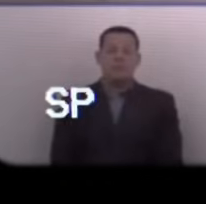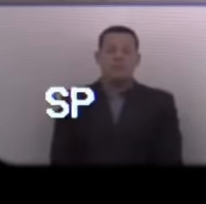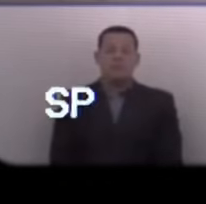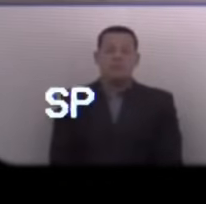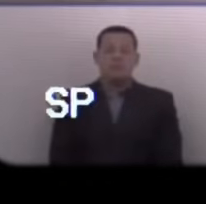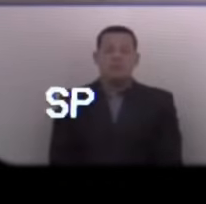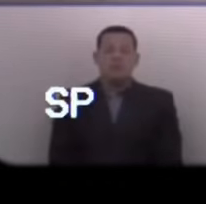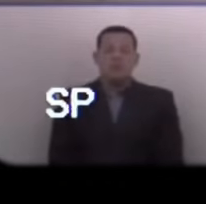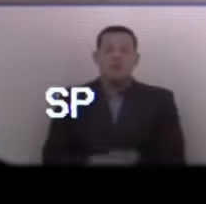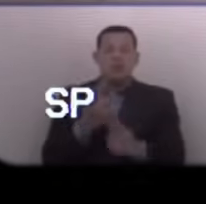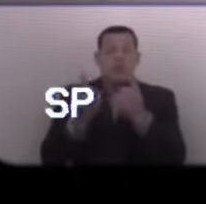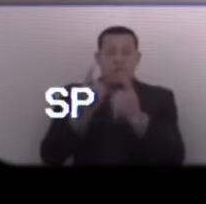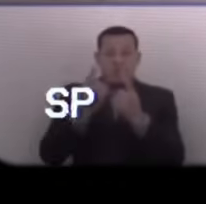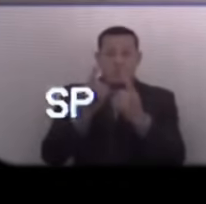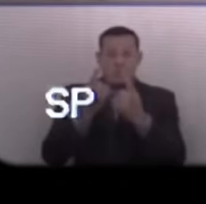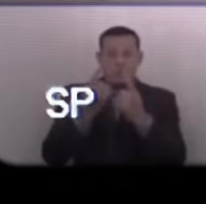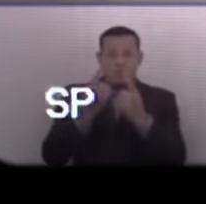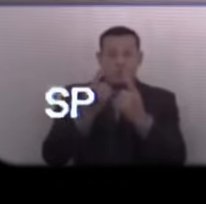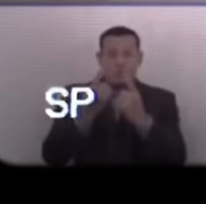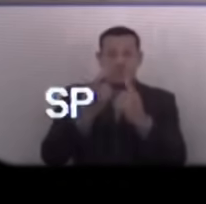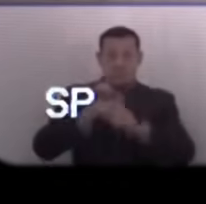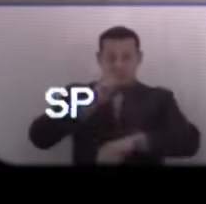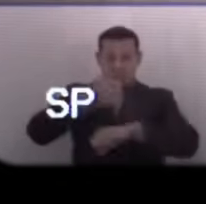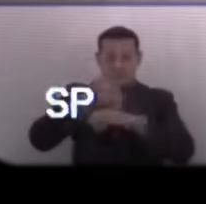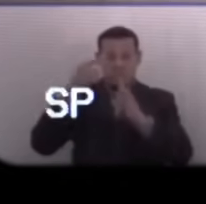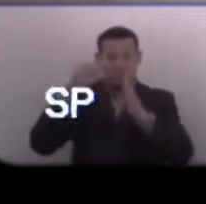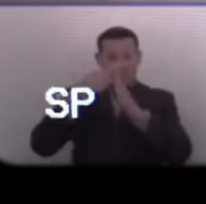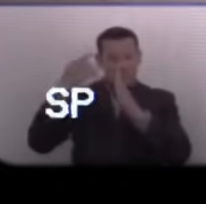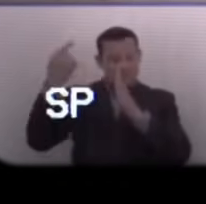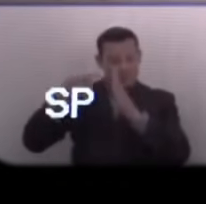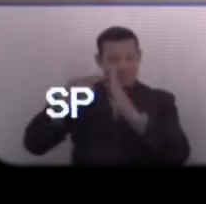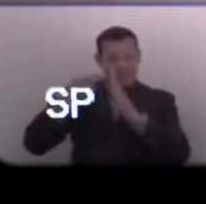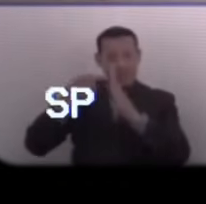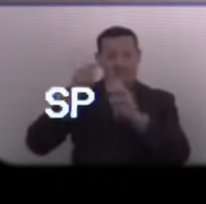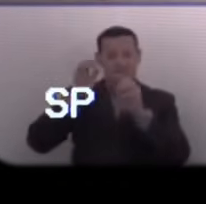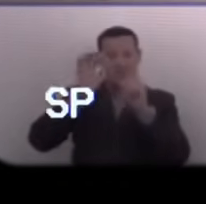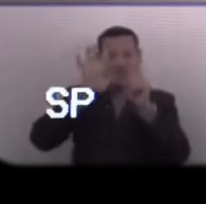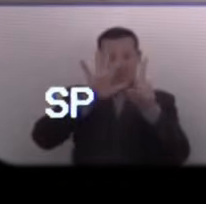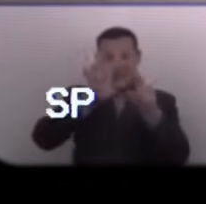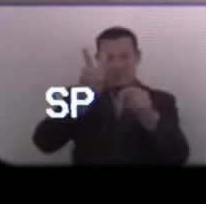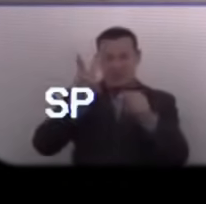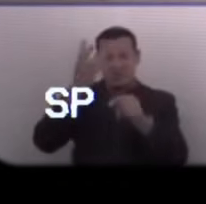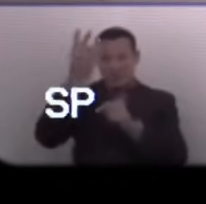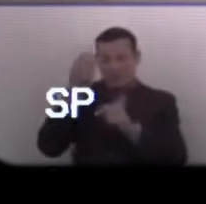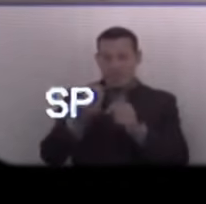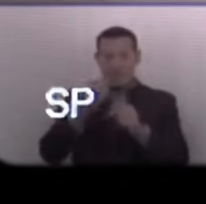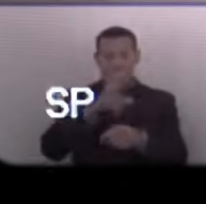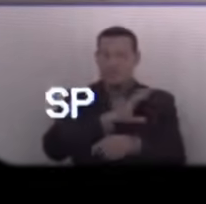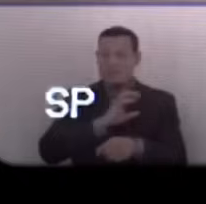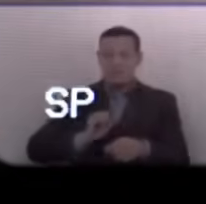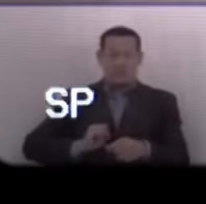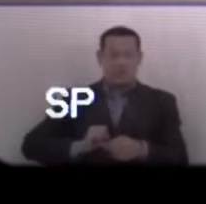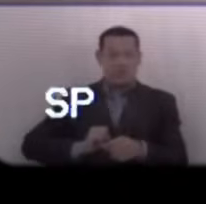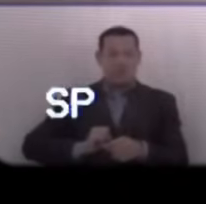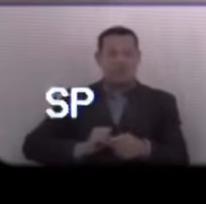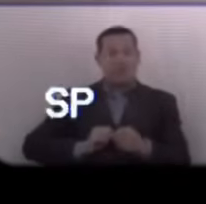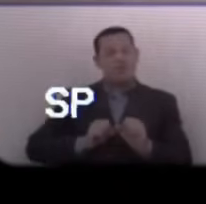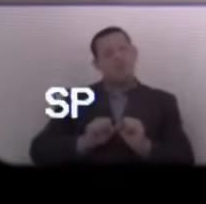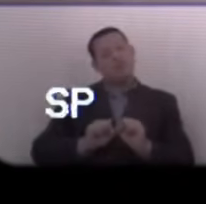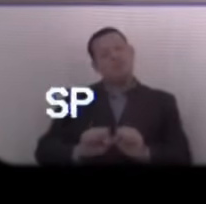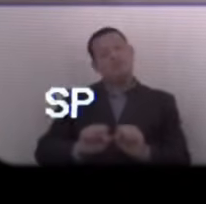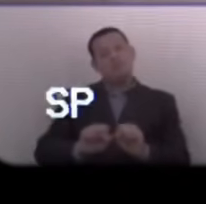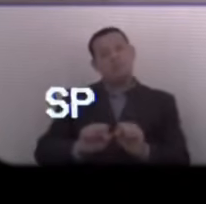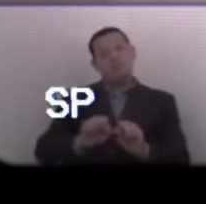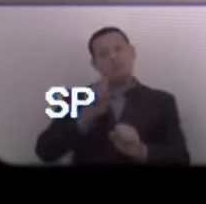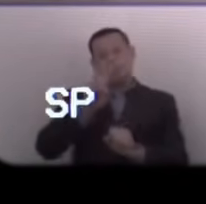¿Cuál fue el detonante del régimen de excepción? El detonante fueron las 62 vidas de salvadoreños y salvadoreñas que perdimos el